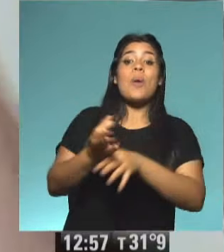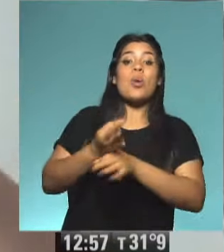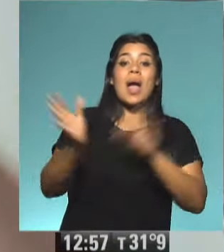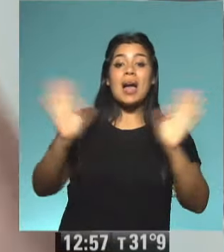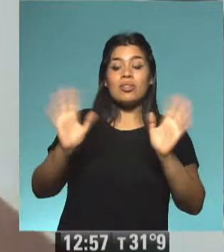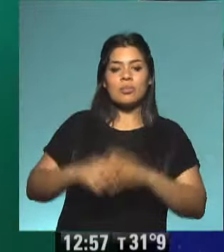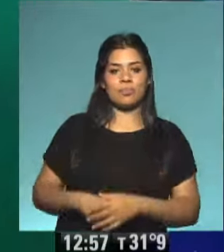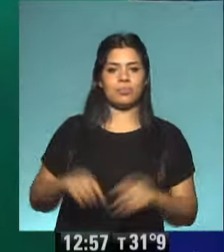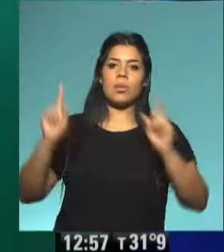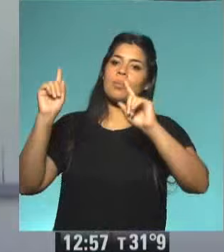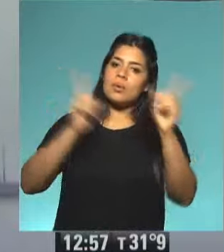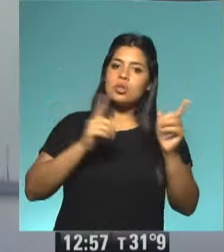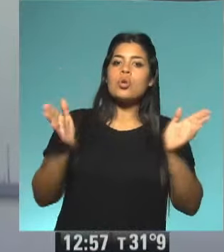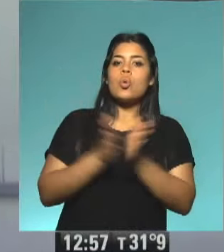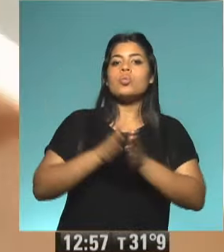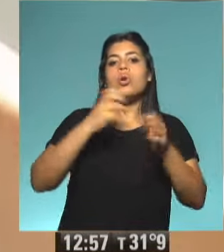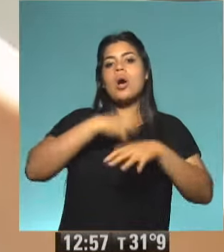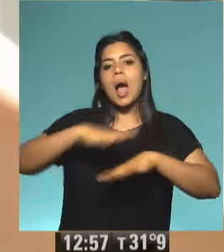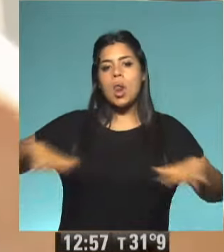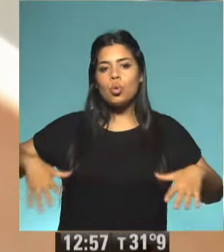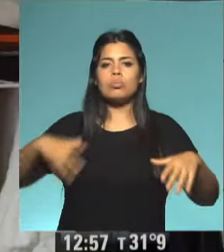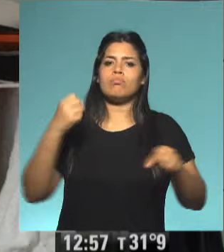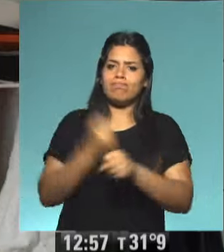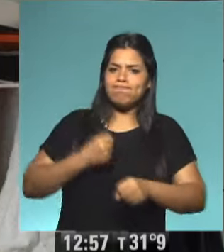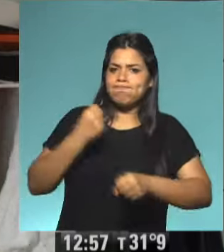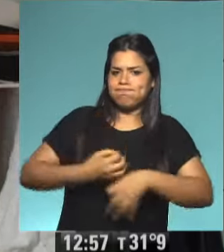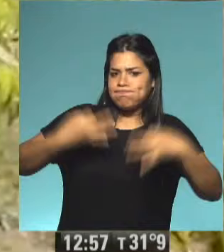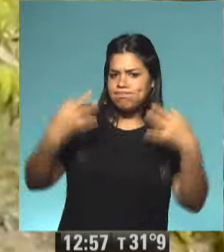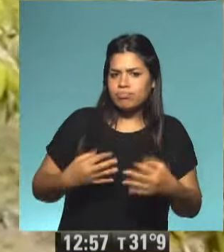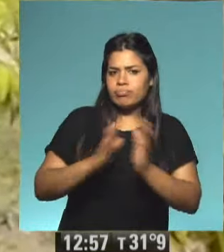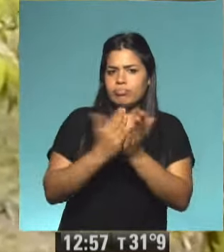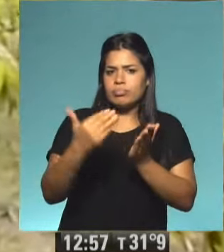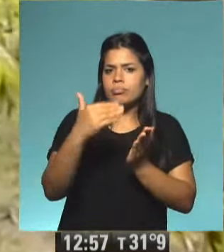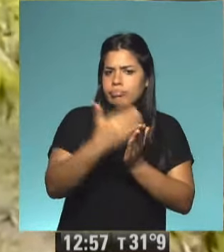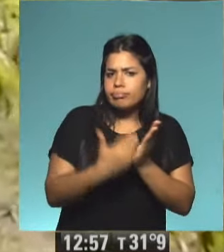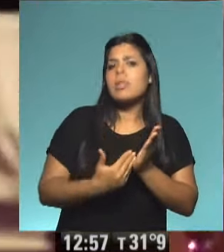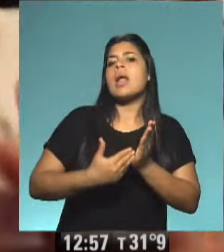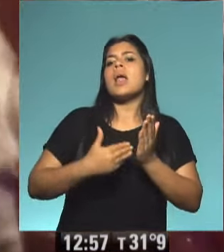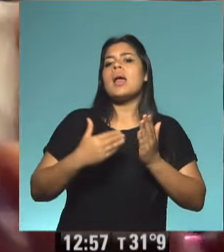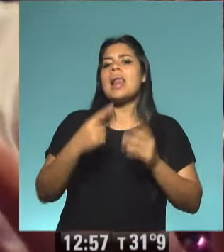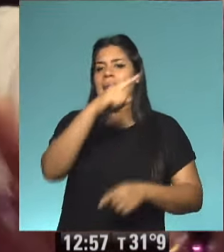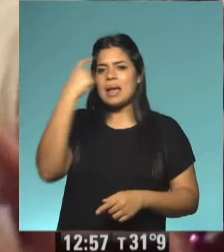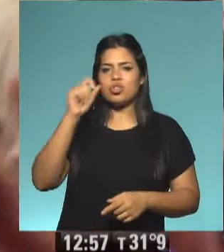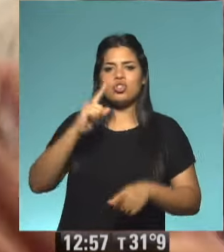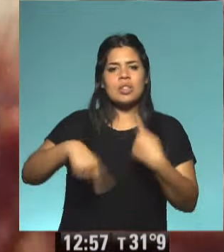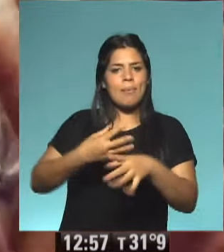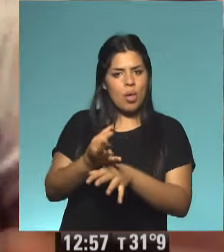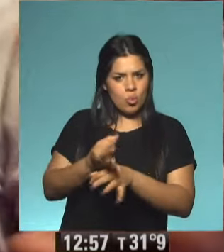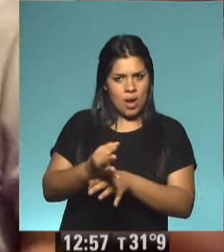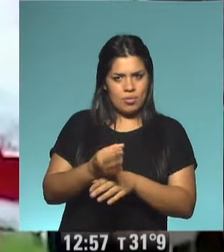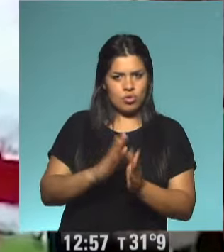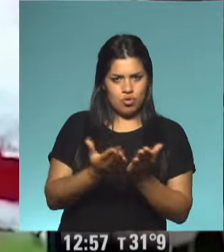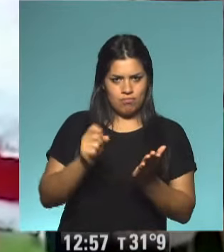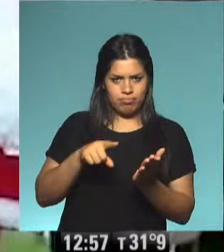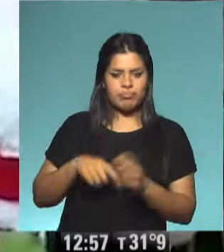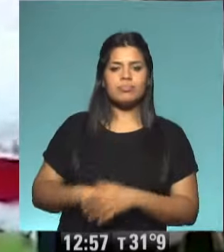Los docentes junto a sus alumnos estuvieron trabajando el cuadernillo de la Nación, Seguimos Educando. ¡Seguimos